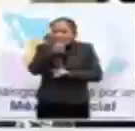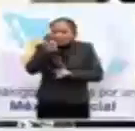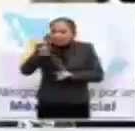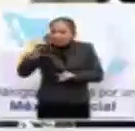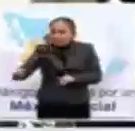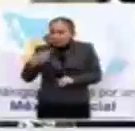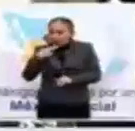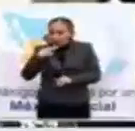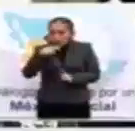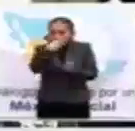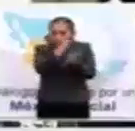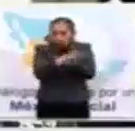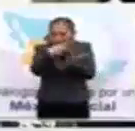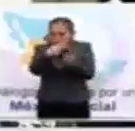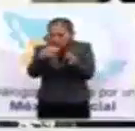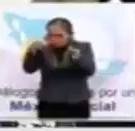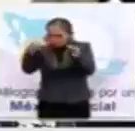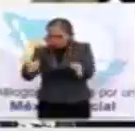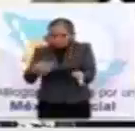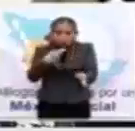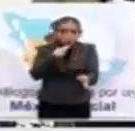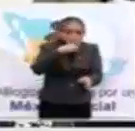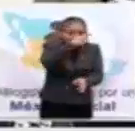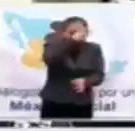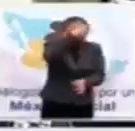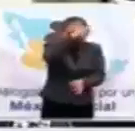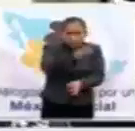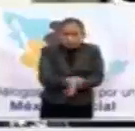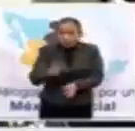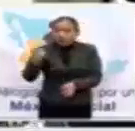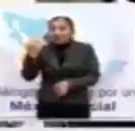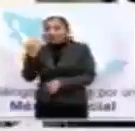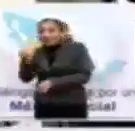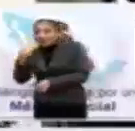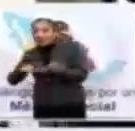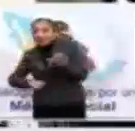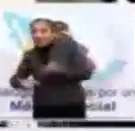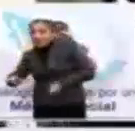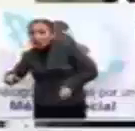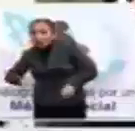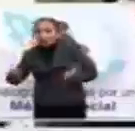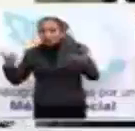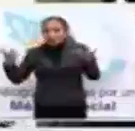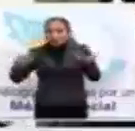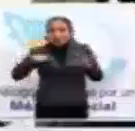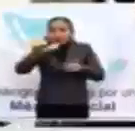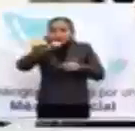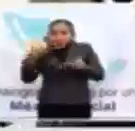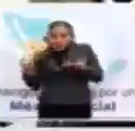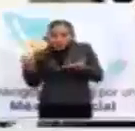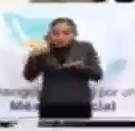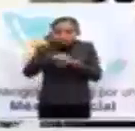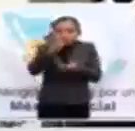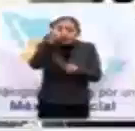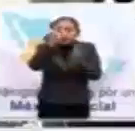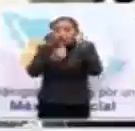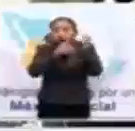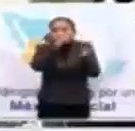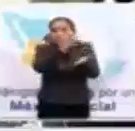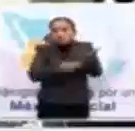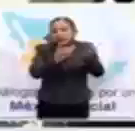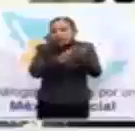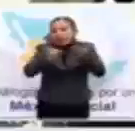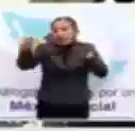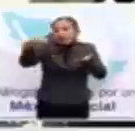la efectividad de los programas de aplicación de la política pública y la incorporación de algunos criterios